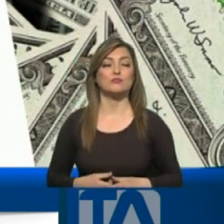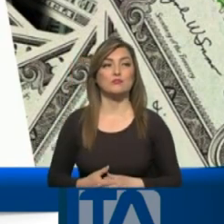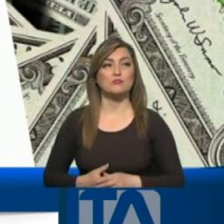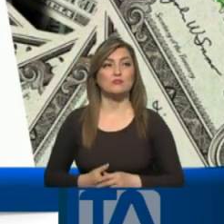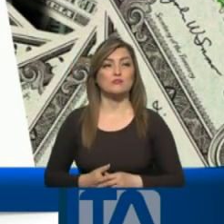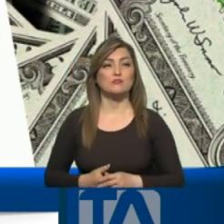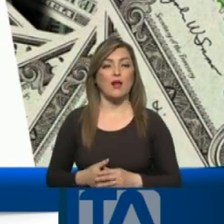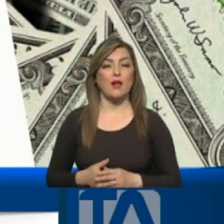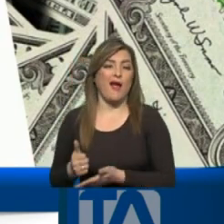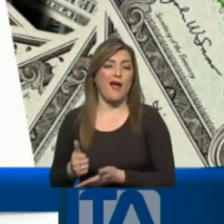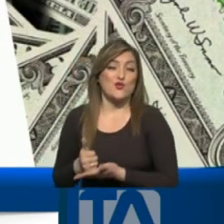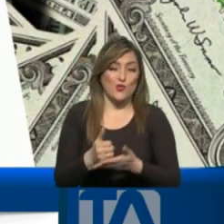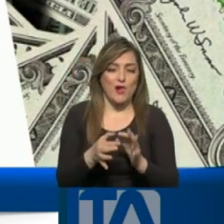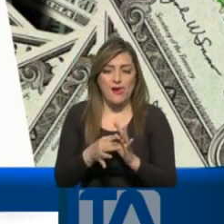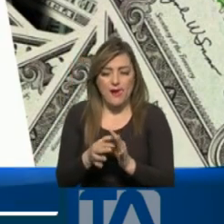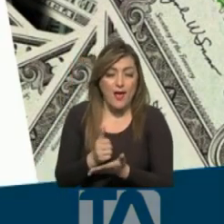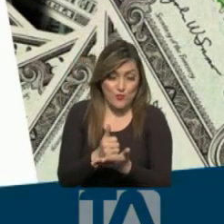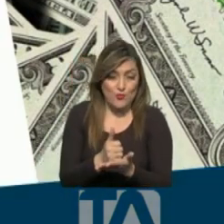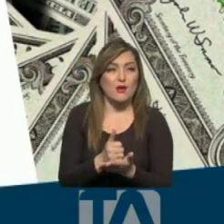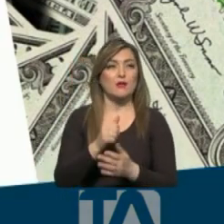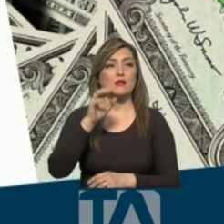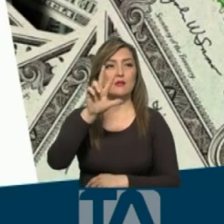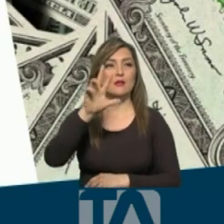$778.224, mientras